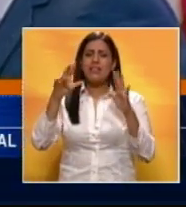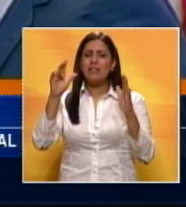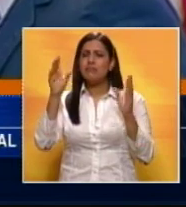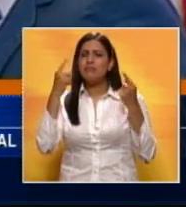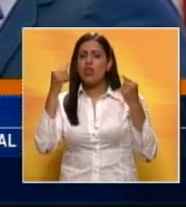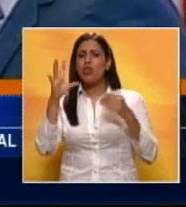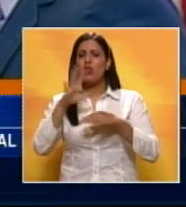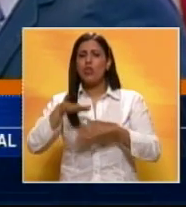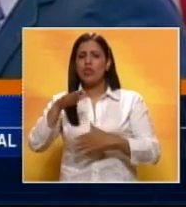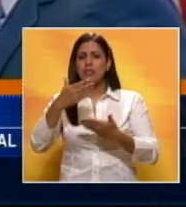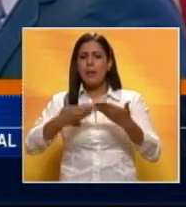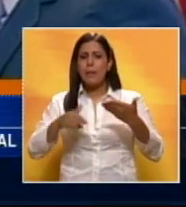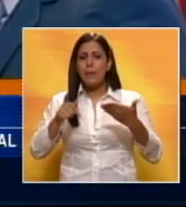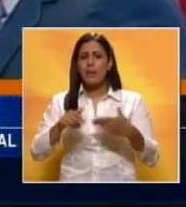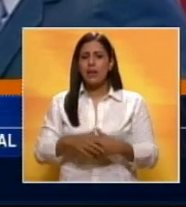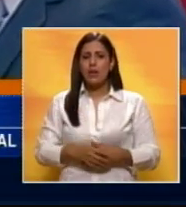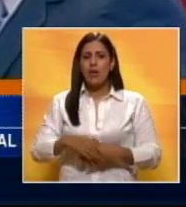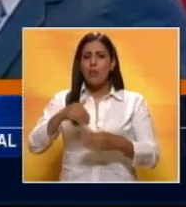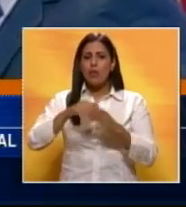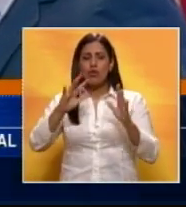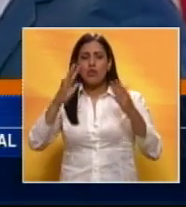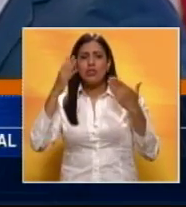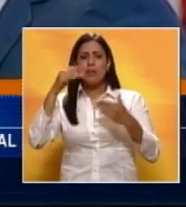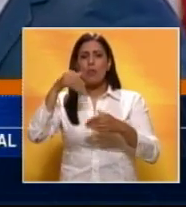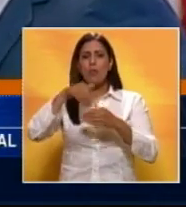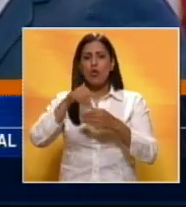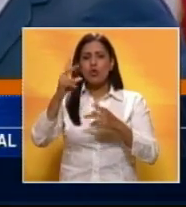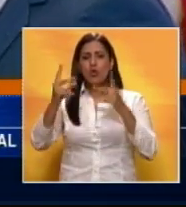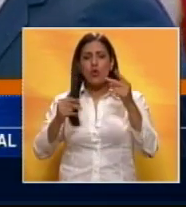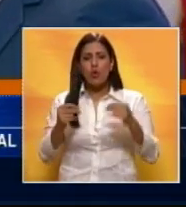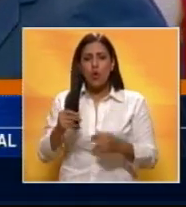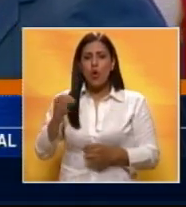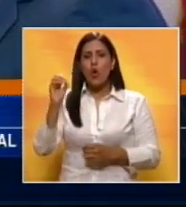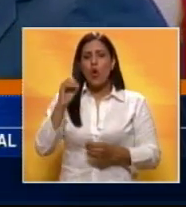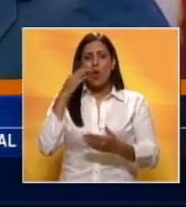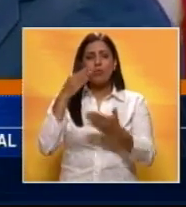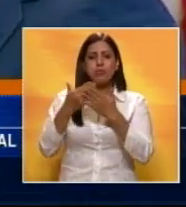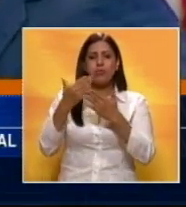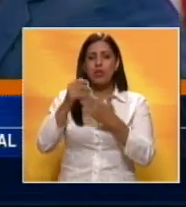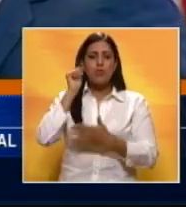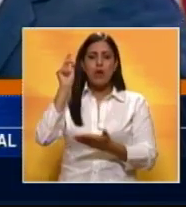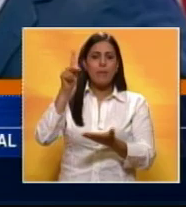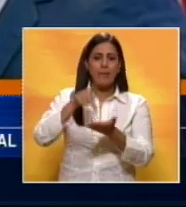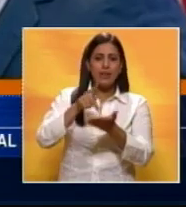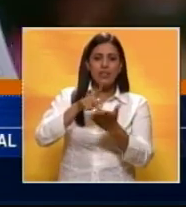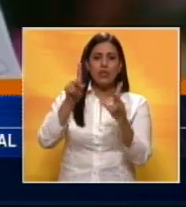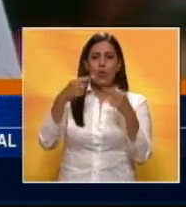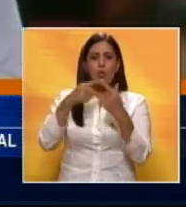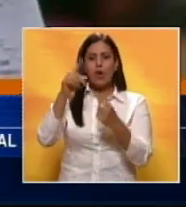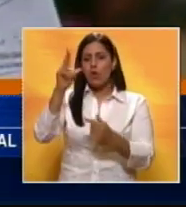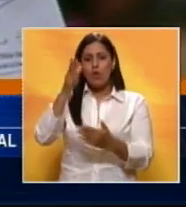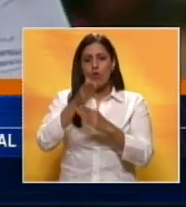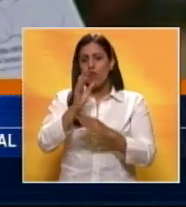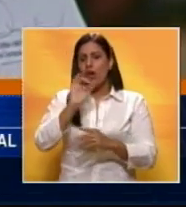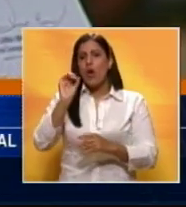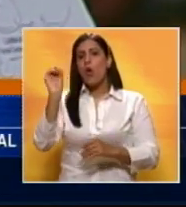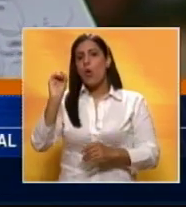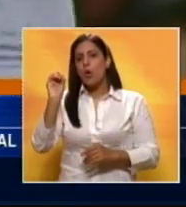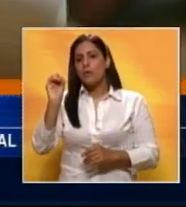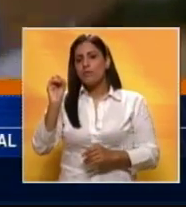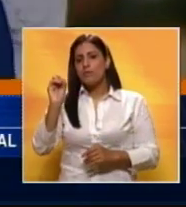objeción en el acta? De voto salvado, de voto negado, o de constancia de que ella no estuvo presente en la sesión, o que